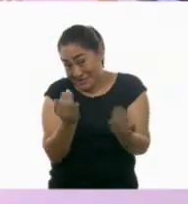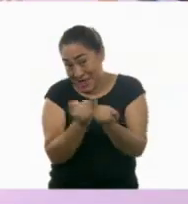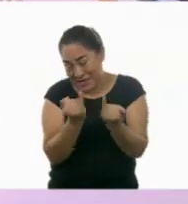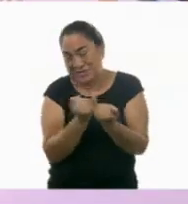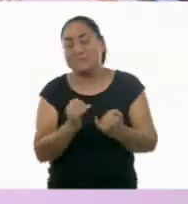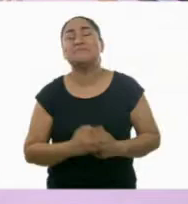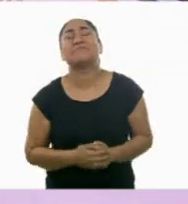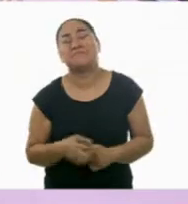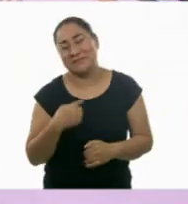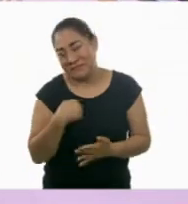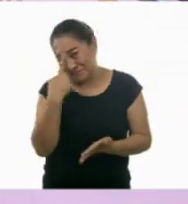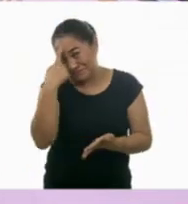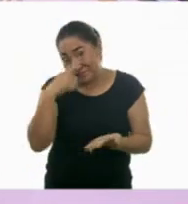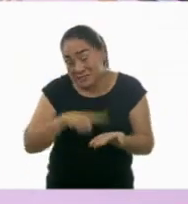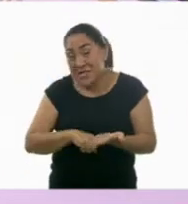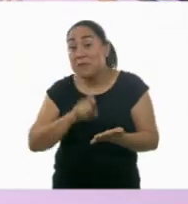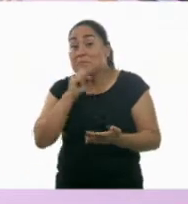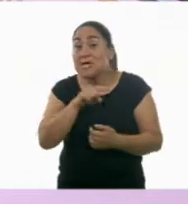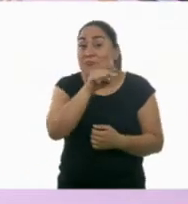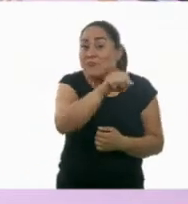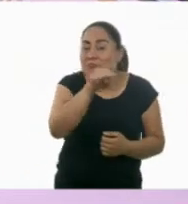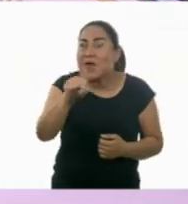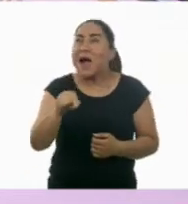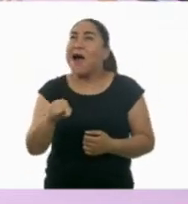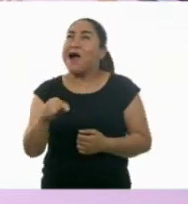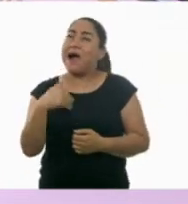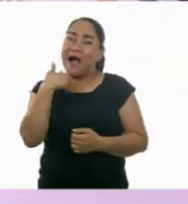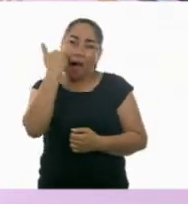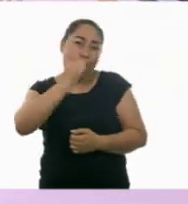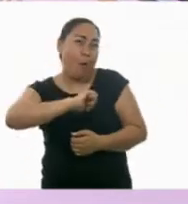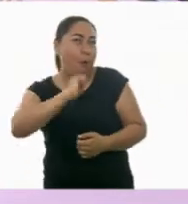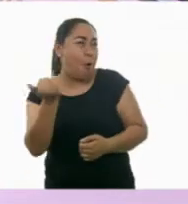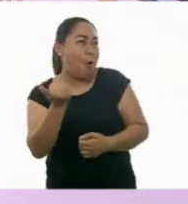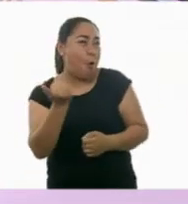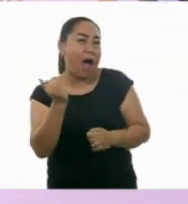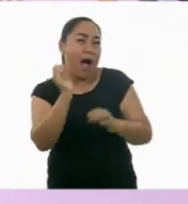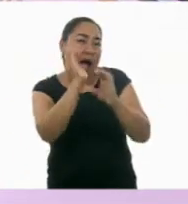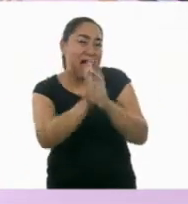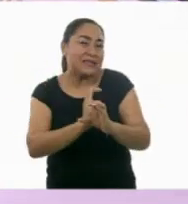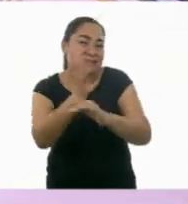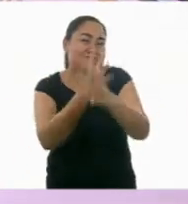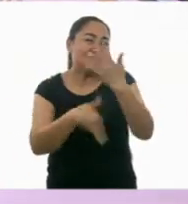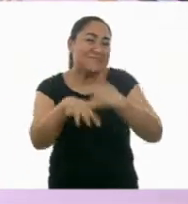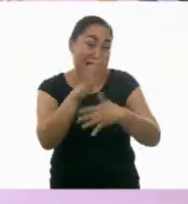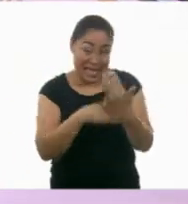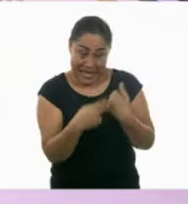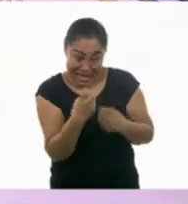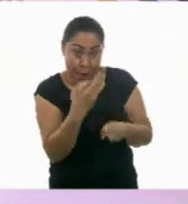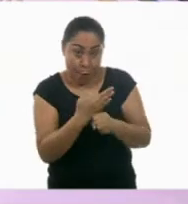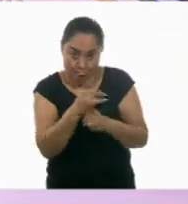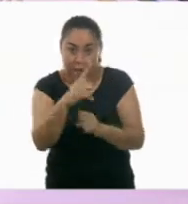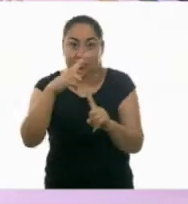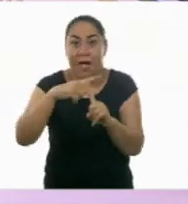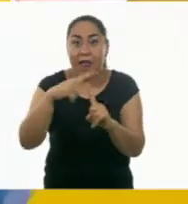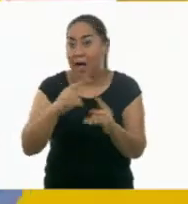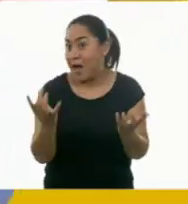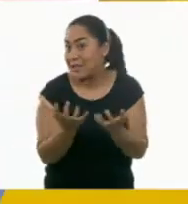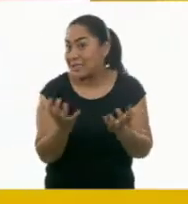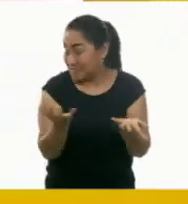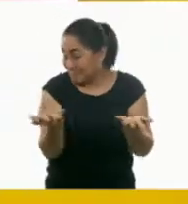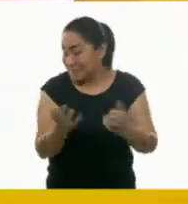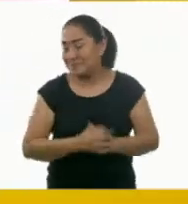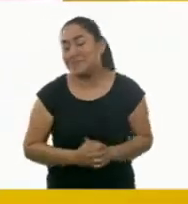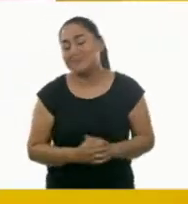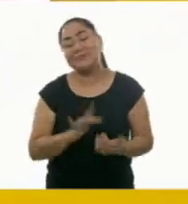Yo creo que todas y todos allá en casita ya tienen ganas de analizar otra canción. Para eso precisamente es el reto. Así